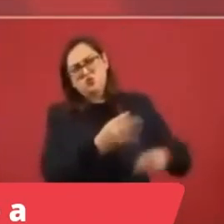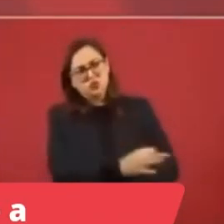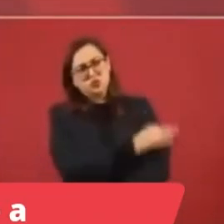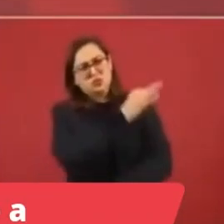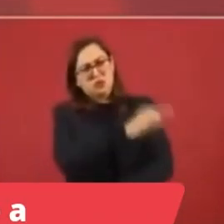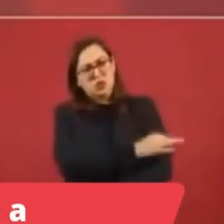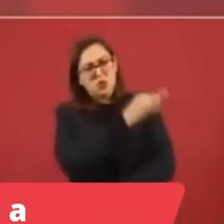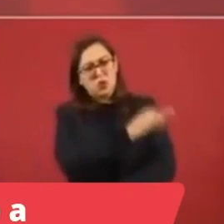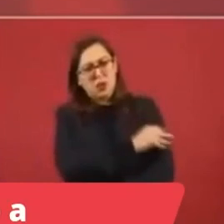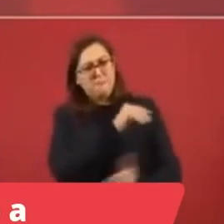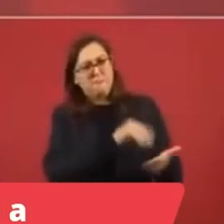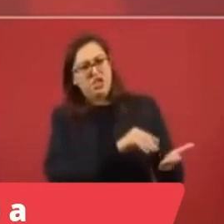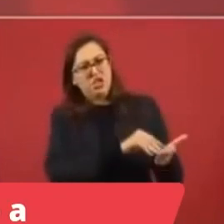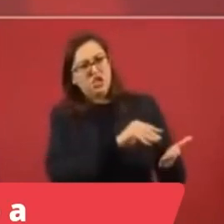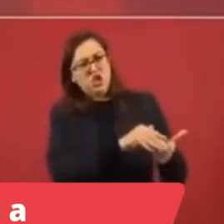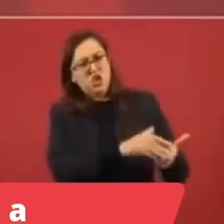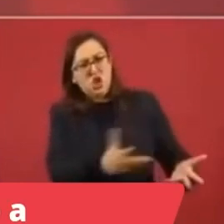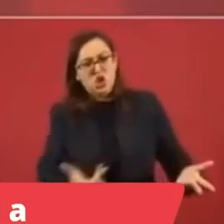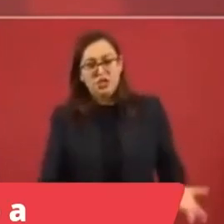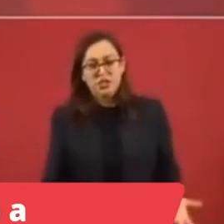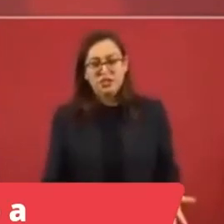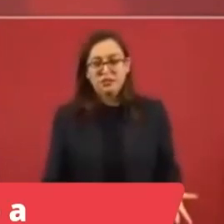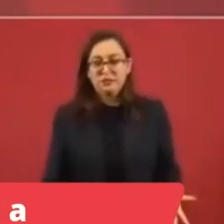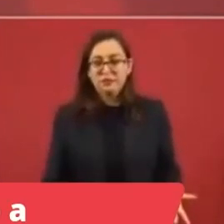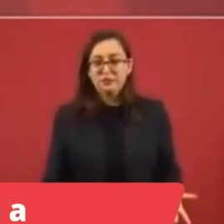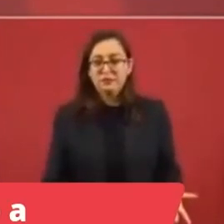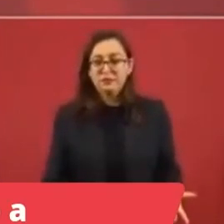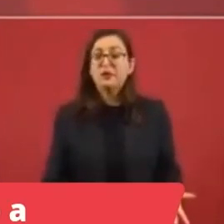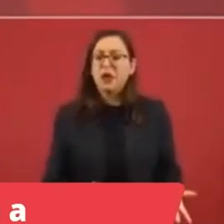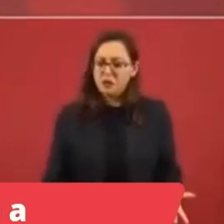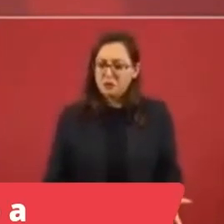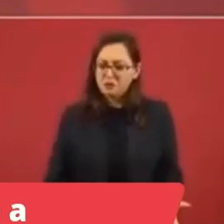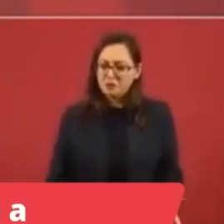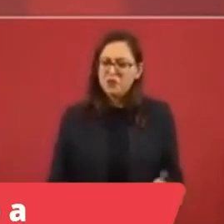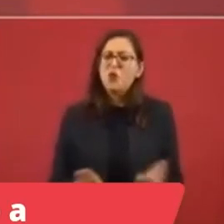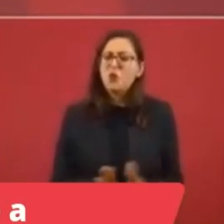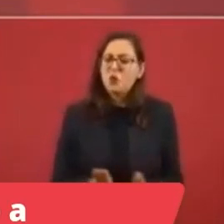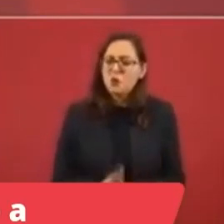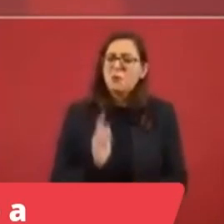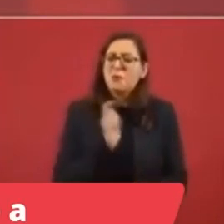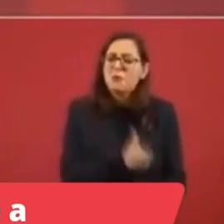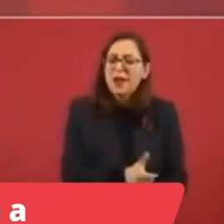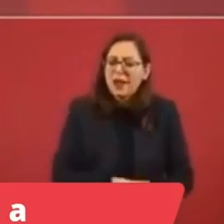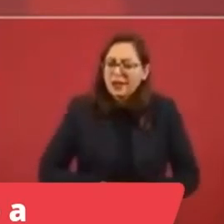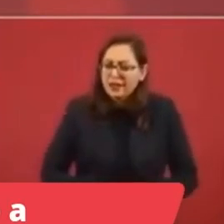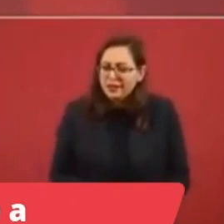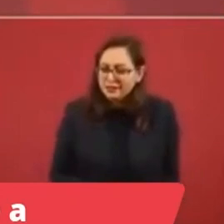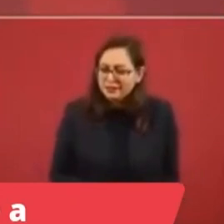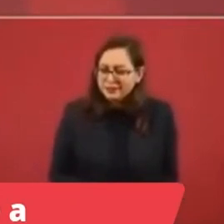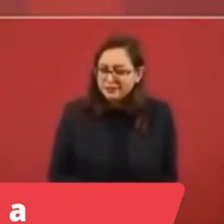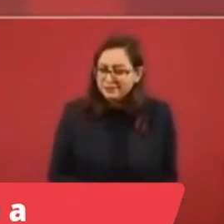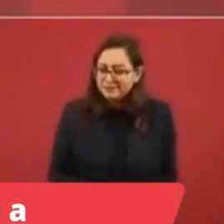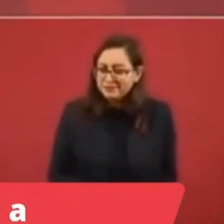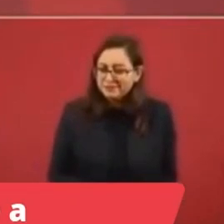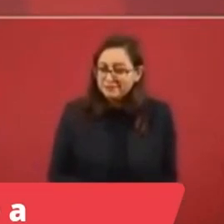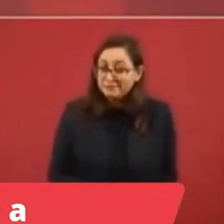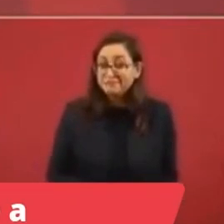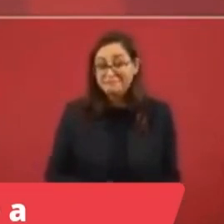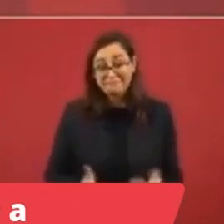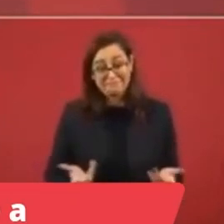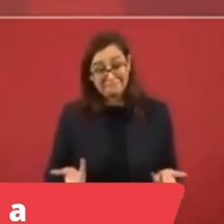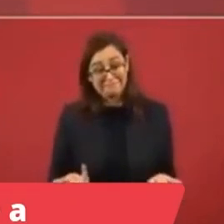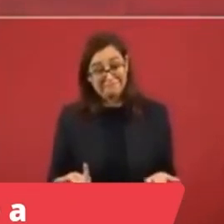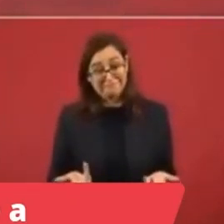la relación México-Estados Unidos. Por supuesto, la firma del Tratado de Libre Comercio entre los dos países y